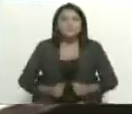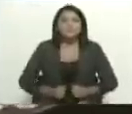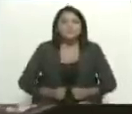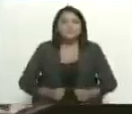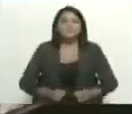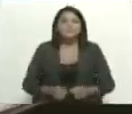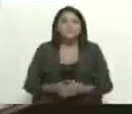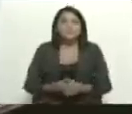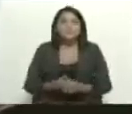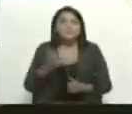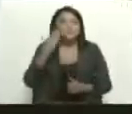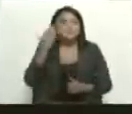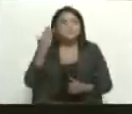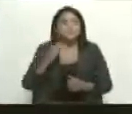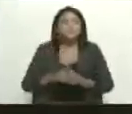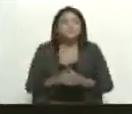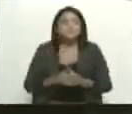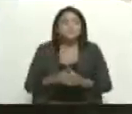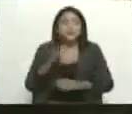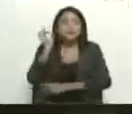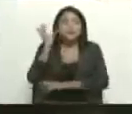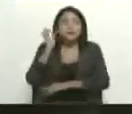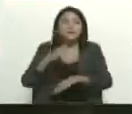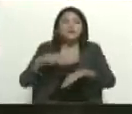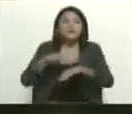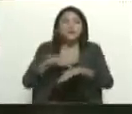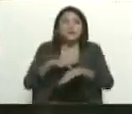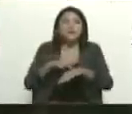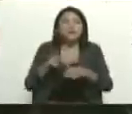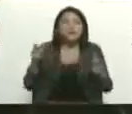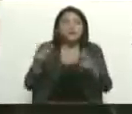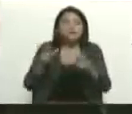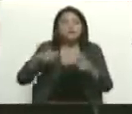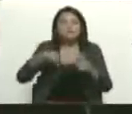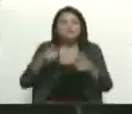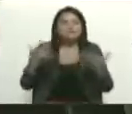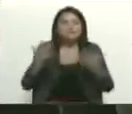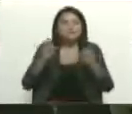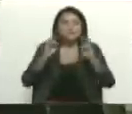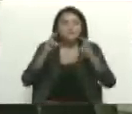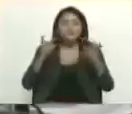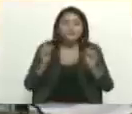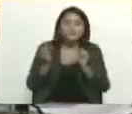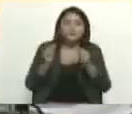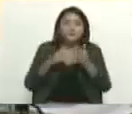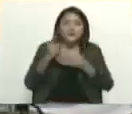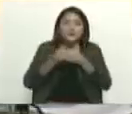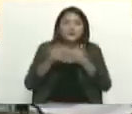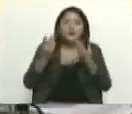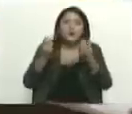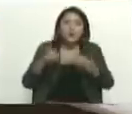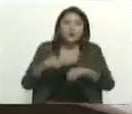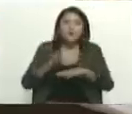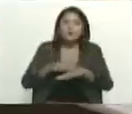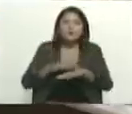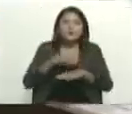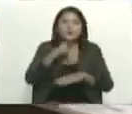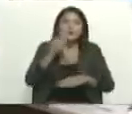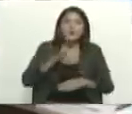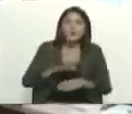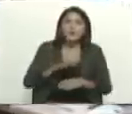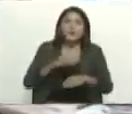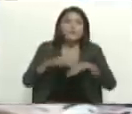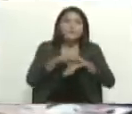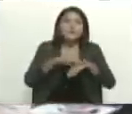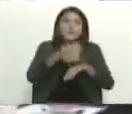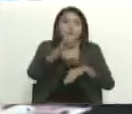En la sesión ordinaria de la Asamblea Nacional se está discutiendo a esta hora el proyecto de acuerdo por el sensible fallecimiento de la ministra del Poder